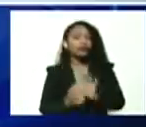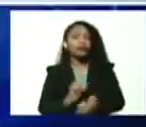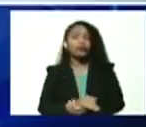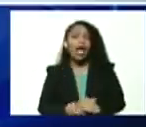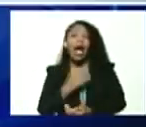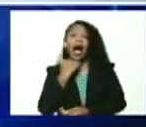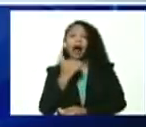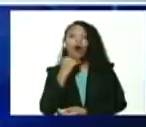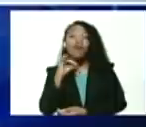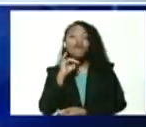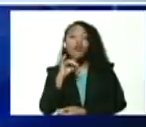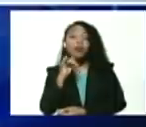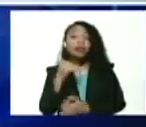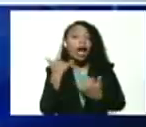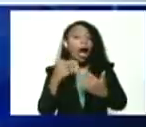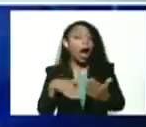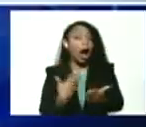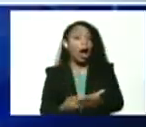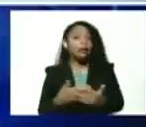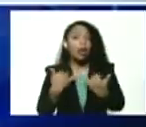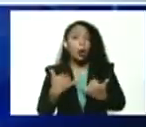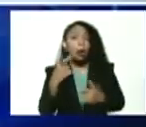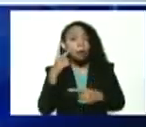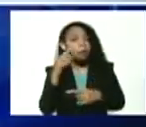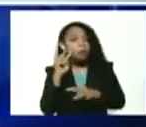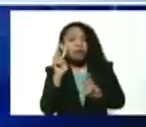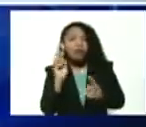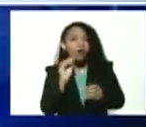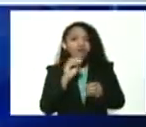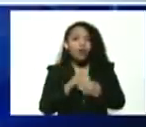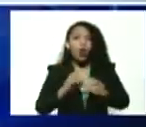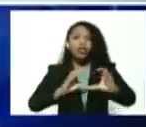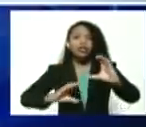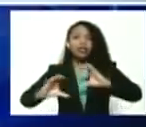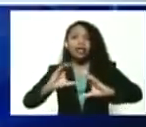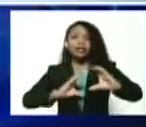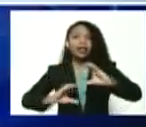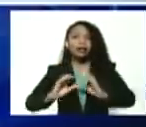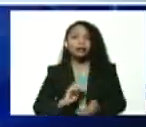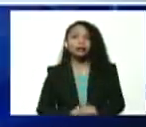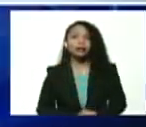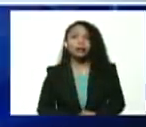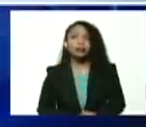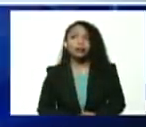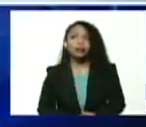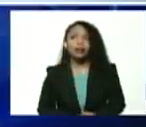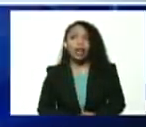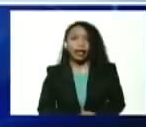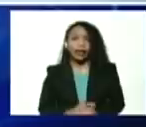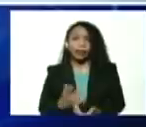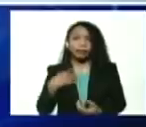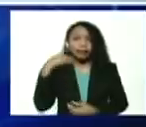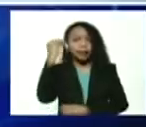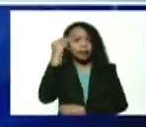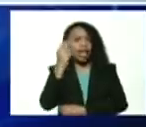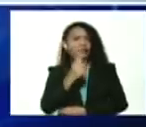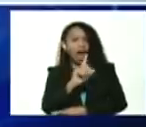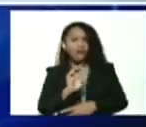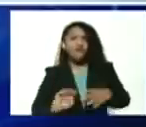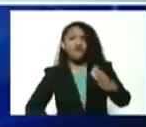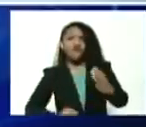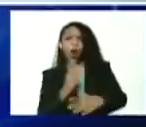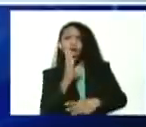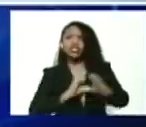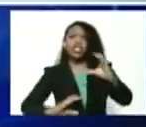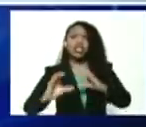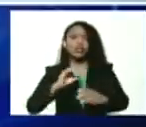alguna información. Hasta ahora no hemos entrado en el ámbito de la ciencia. Que uno diga tiene fundamento científico